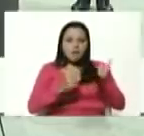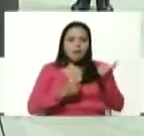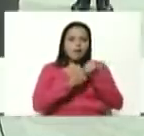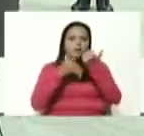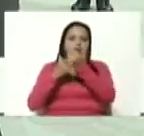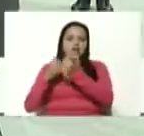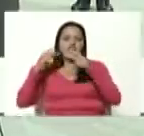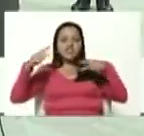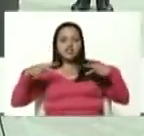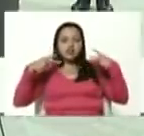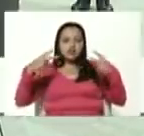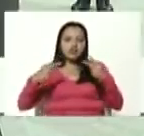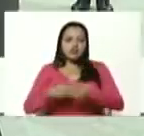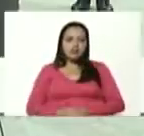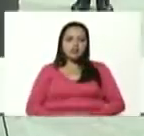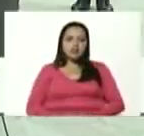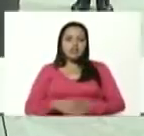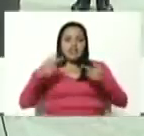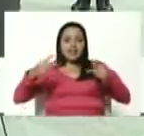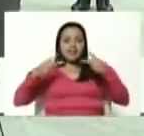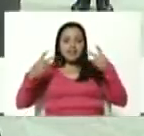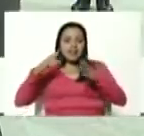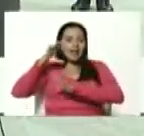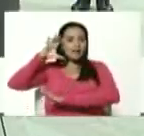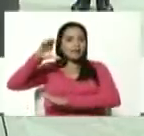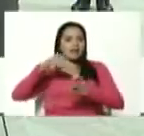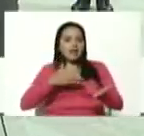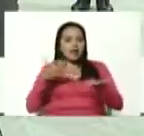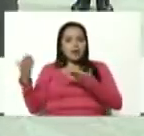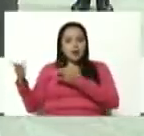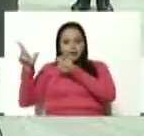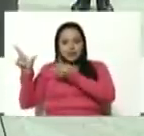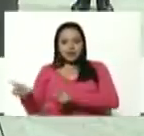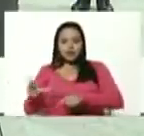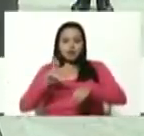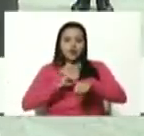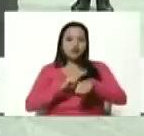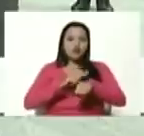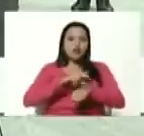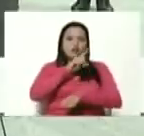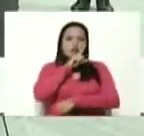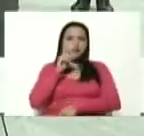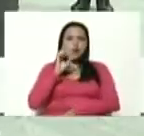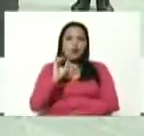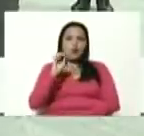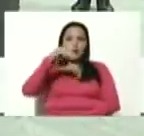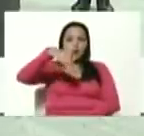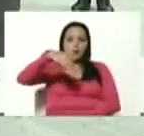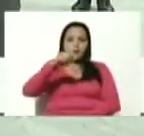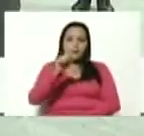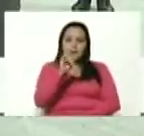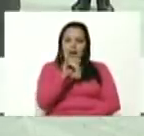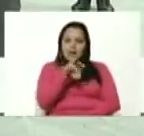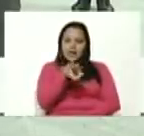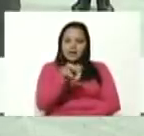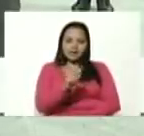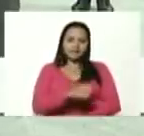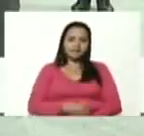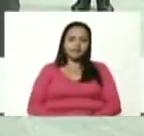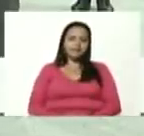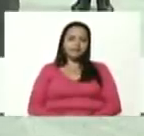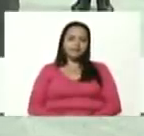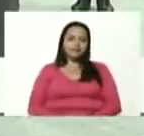próximas. ¡Que viva la patria! Le damos ahora la palabra a la doctora Omaira Prieto. Saludos,